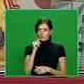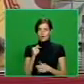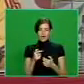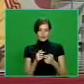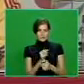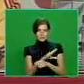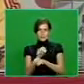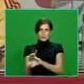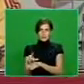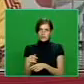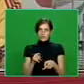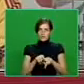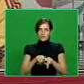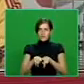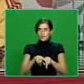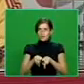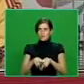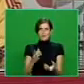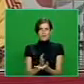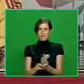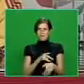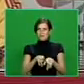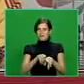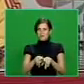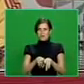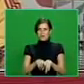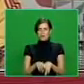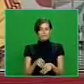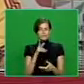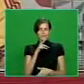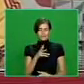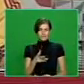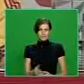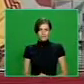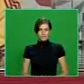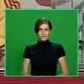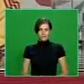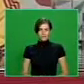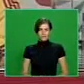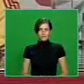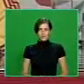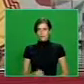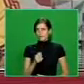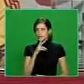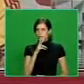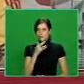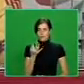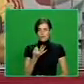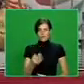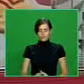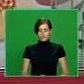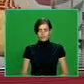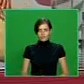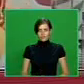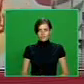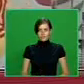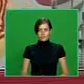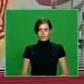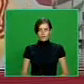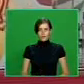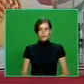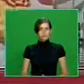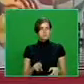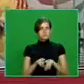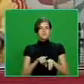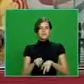hablar el chismorreo inútil Y paralizante qué le queda a ellos de ese